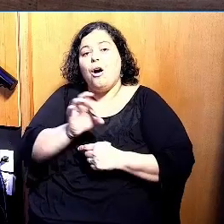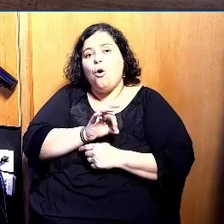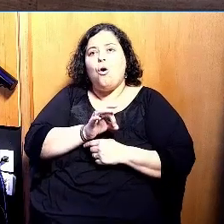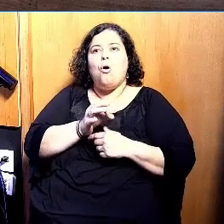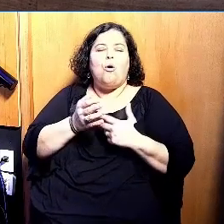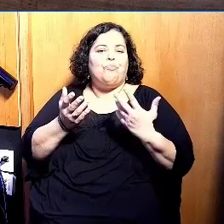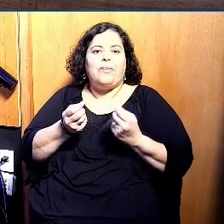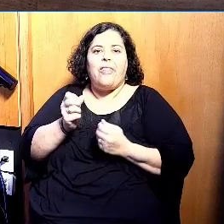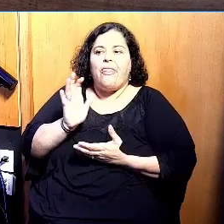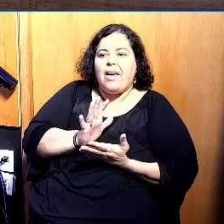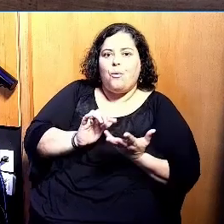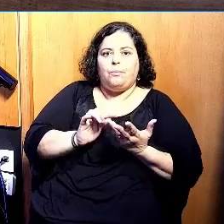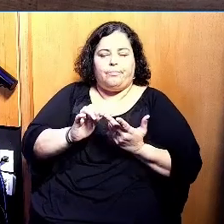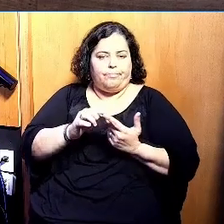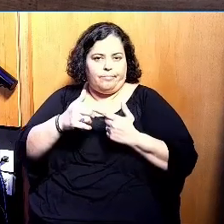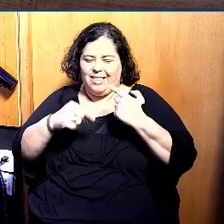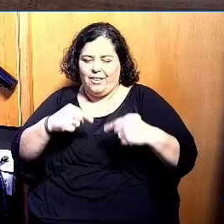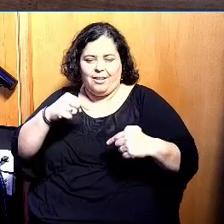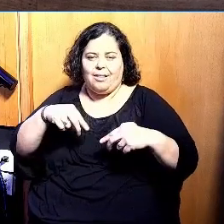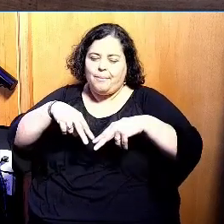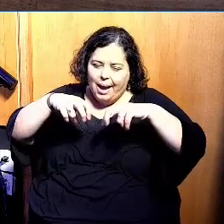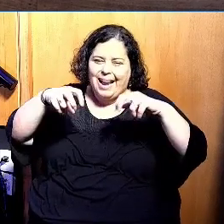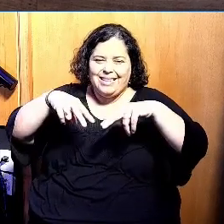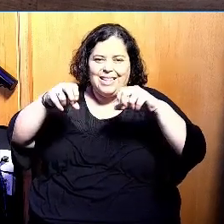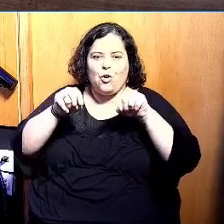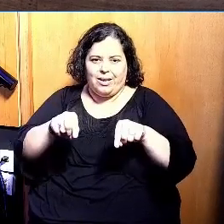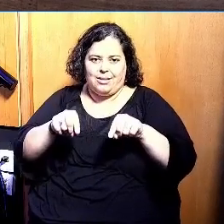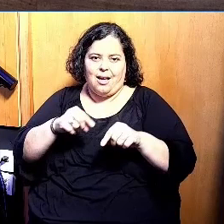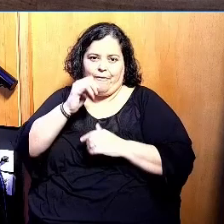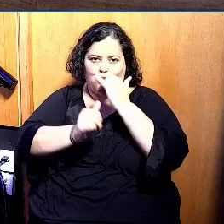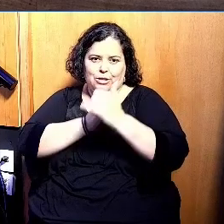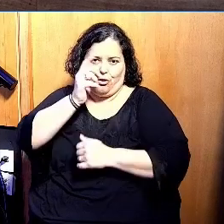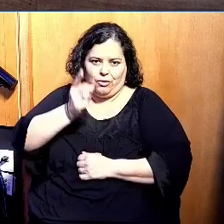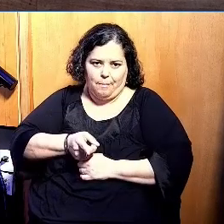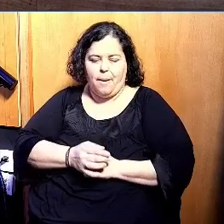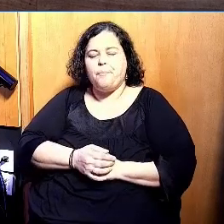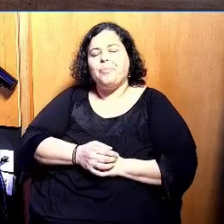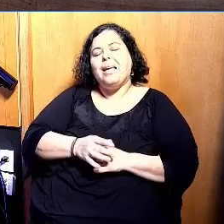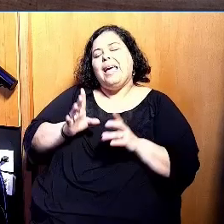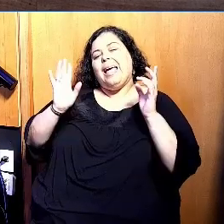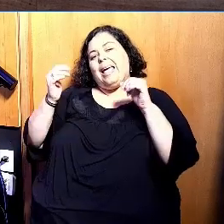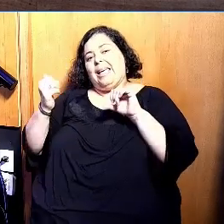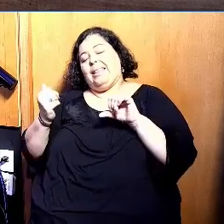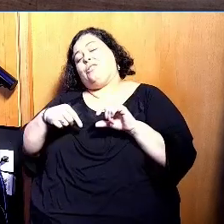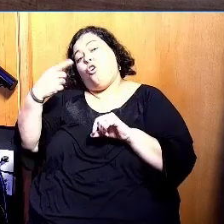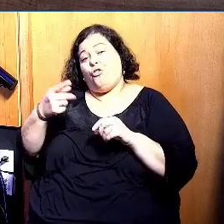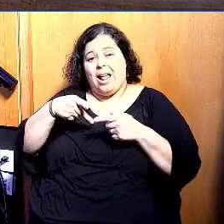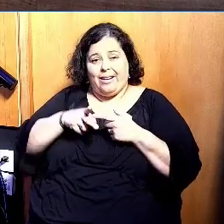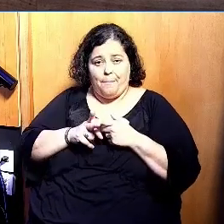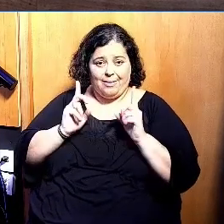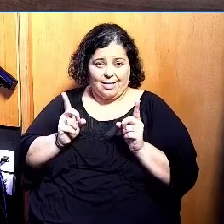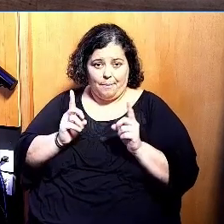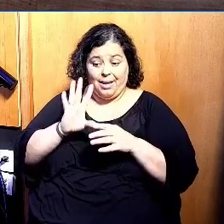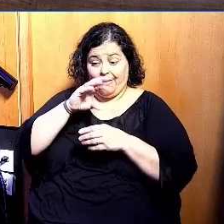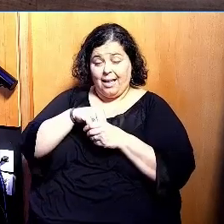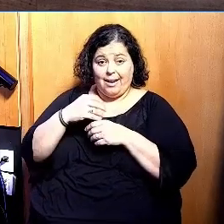algún rezago, ¿no? También es importante analizar esa información. Esta es otra herramienta que es